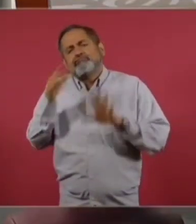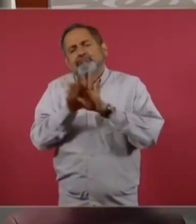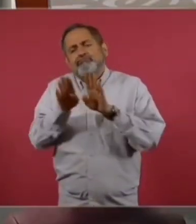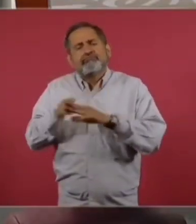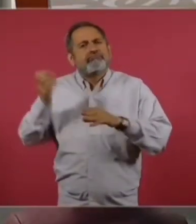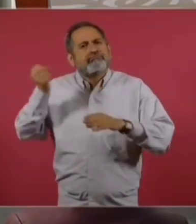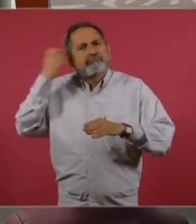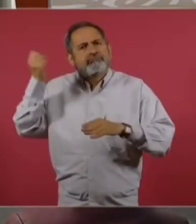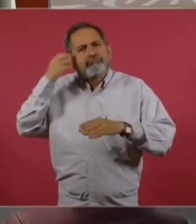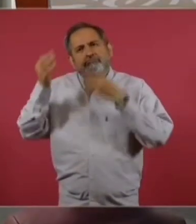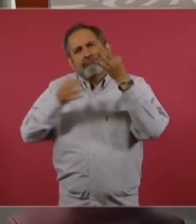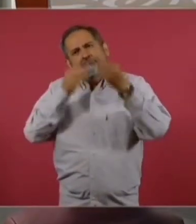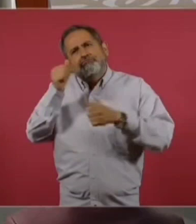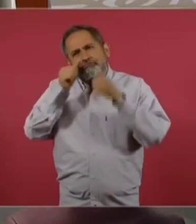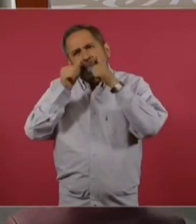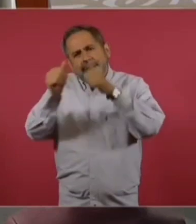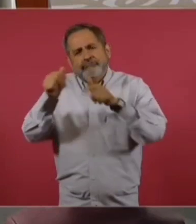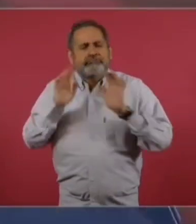a escuchar.